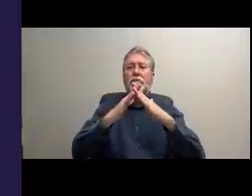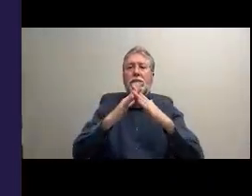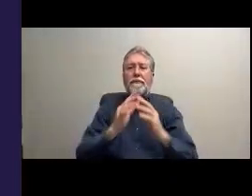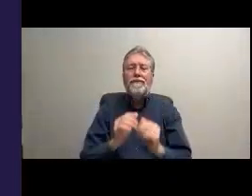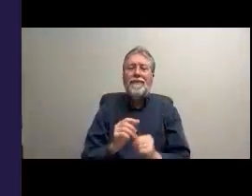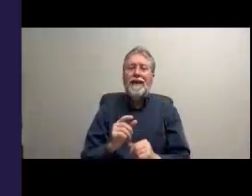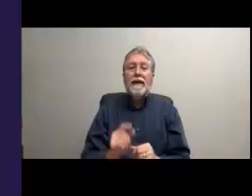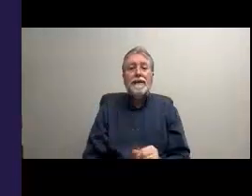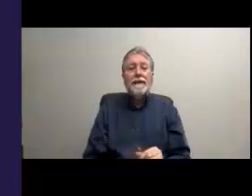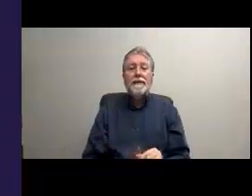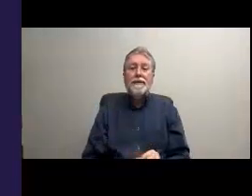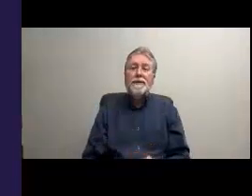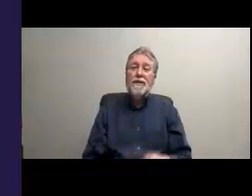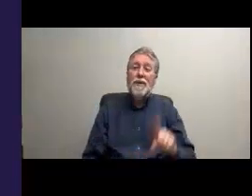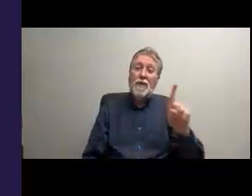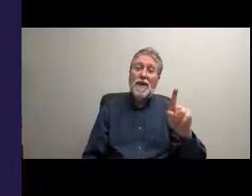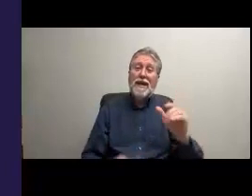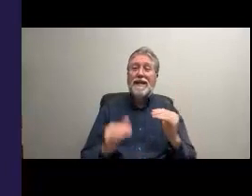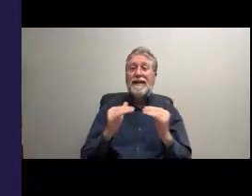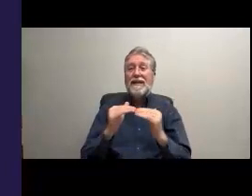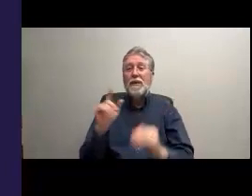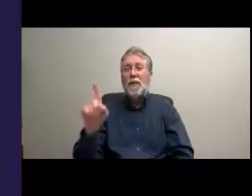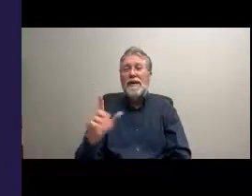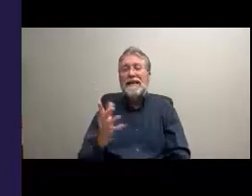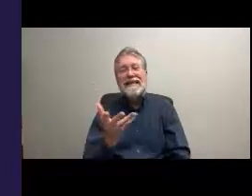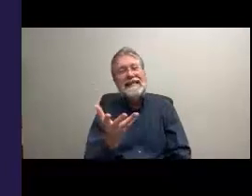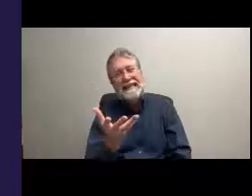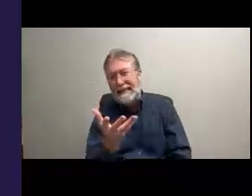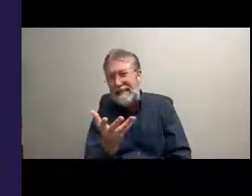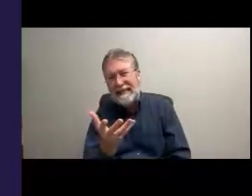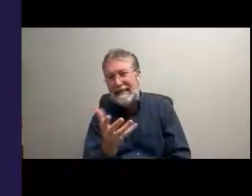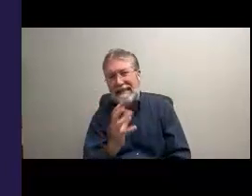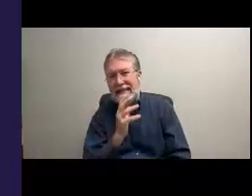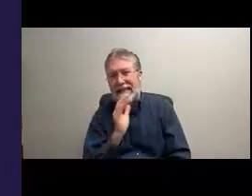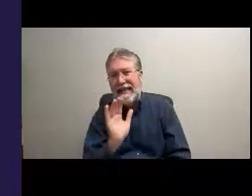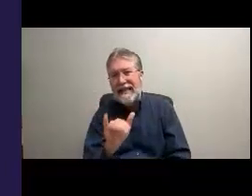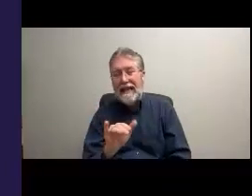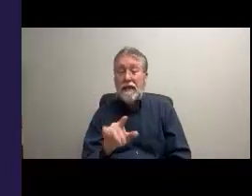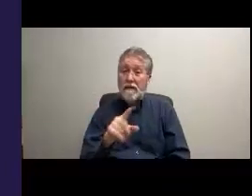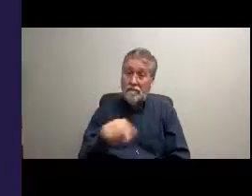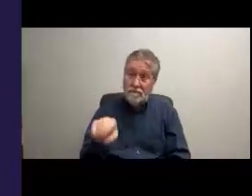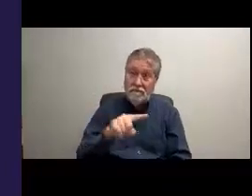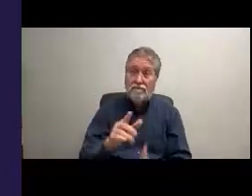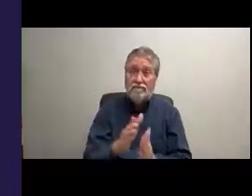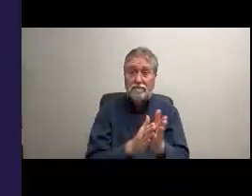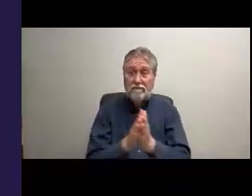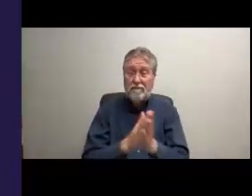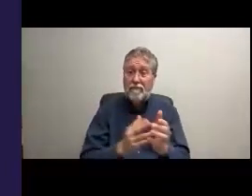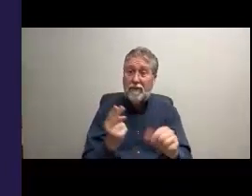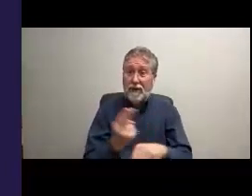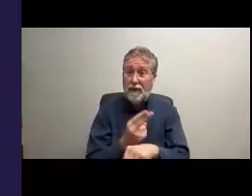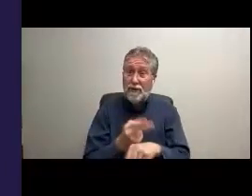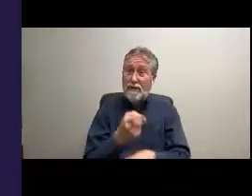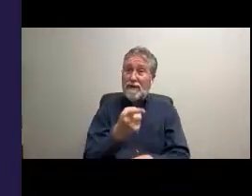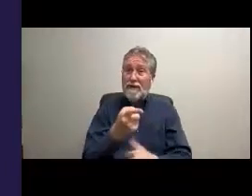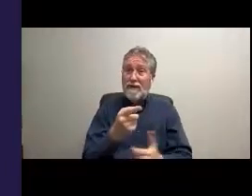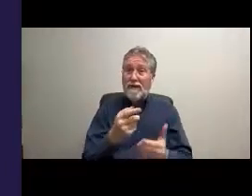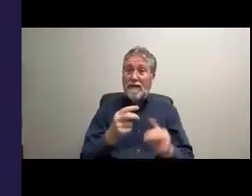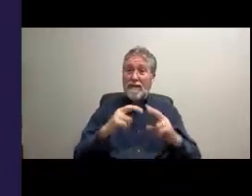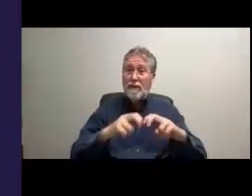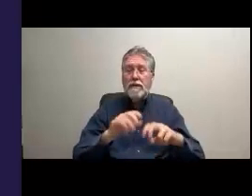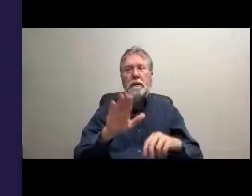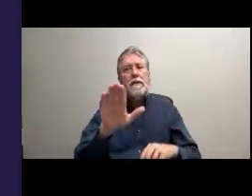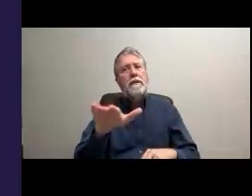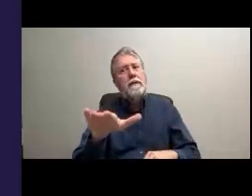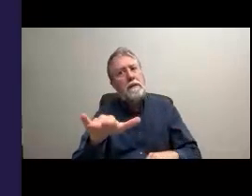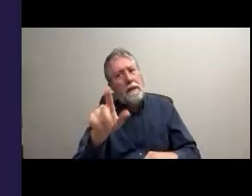lo dejaría ahí. Así que cualquiera que esté interesado en utilizarlo para sus investigaciones necesitará mucho contexto para comprender.